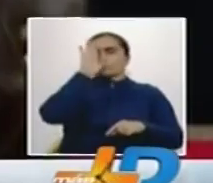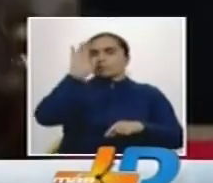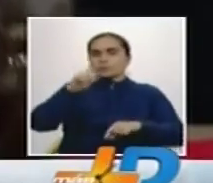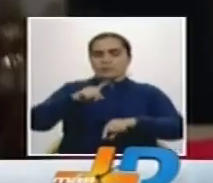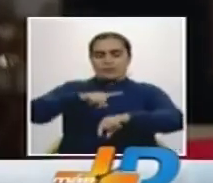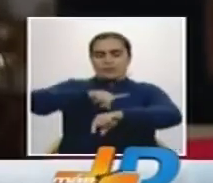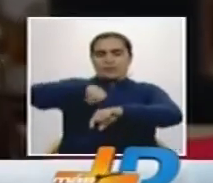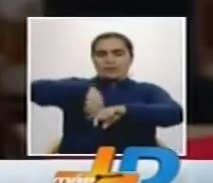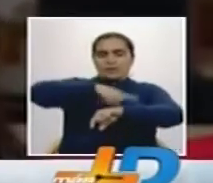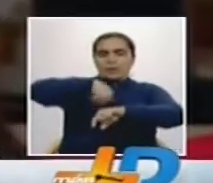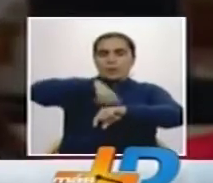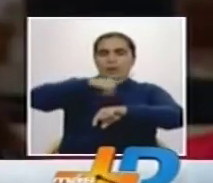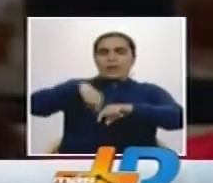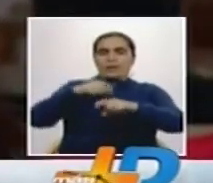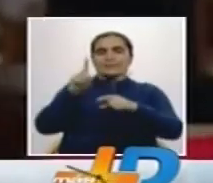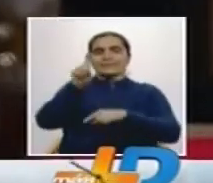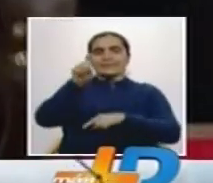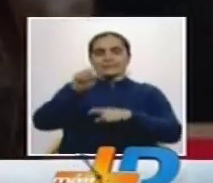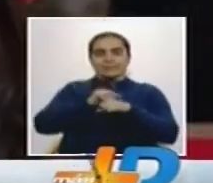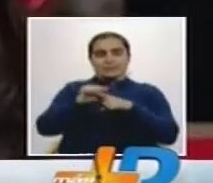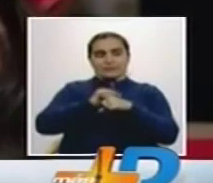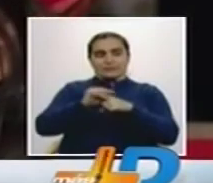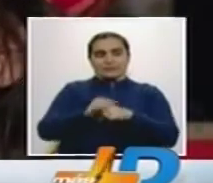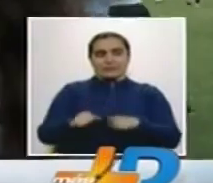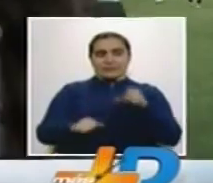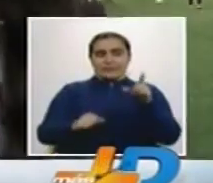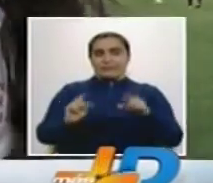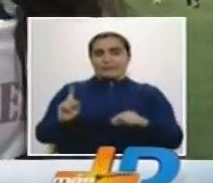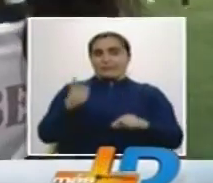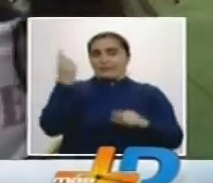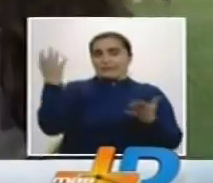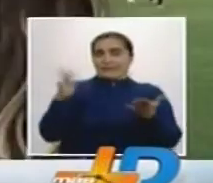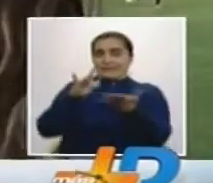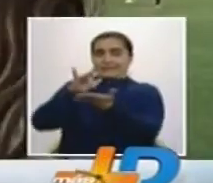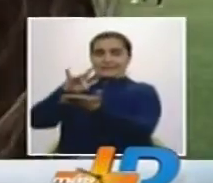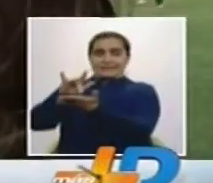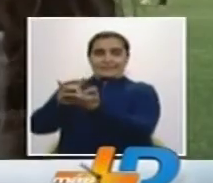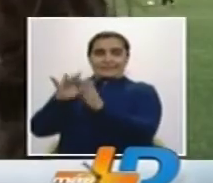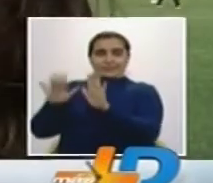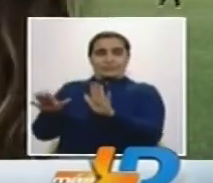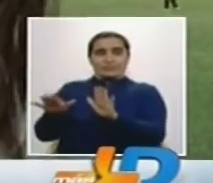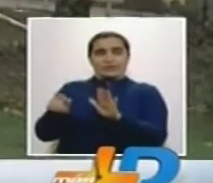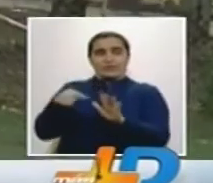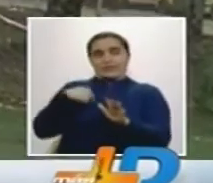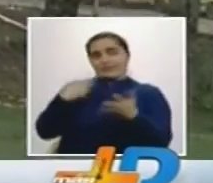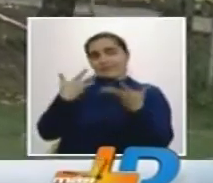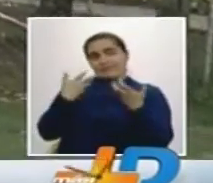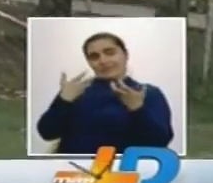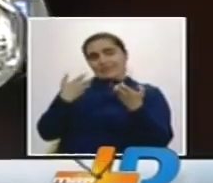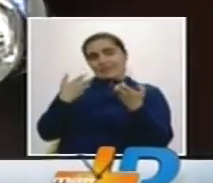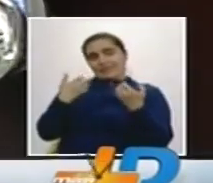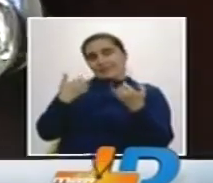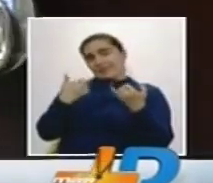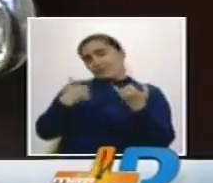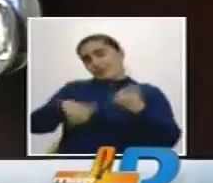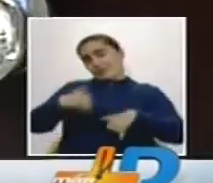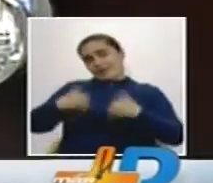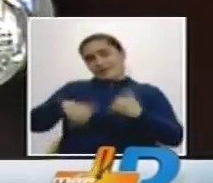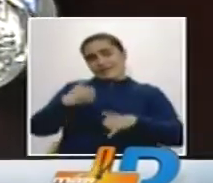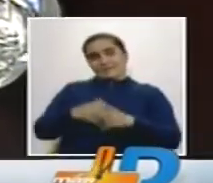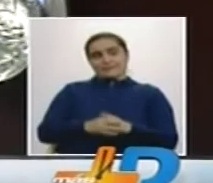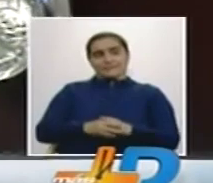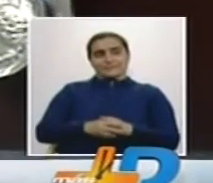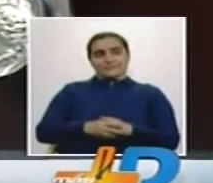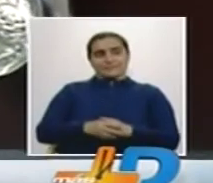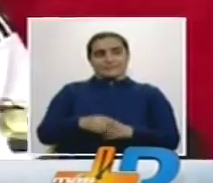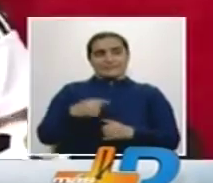diarias. En su estadía en España, la caleña pisó por primera vez el Camp Nou, en el que sueña con jugar algún día. Me imaginé a